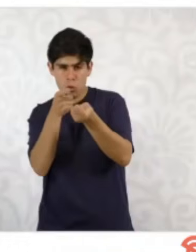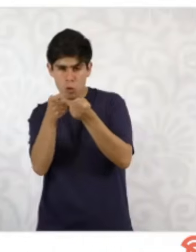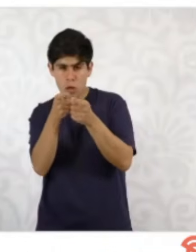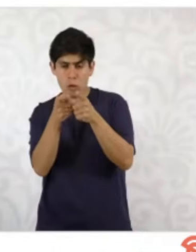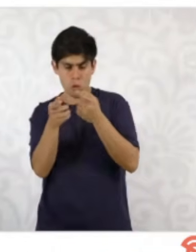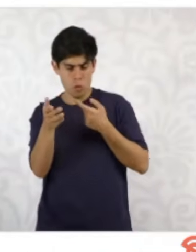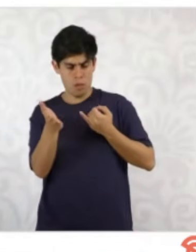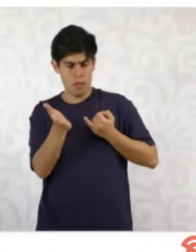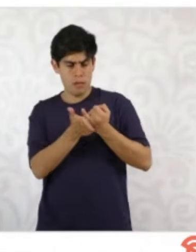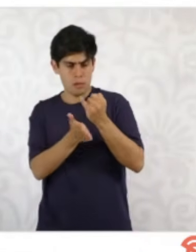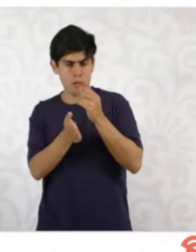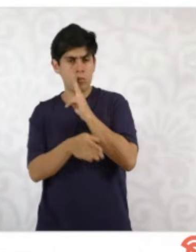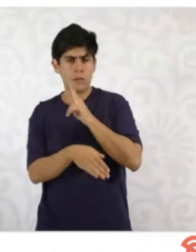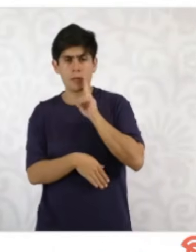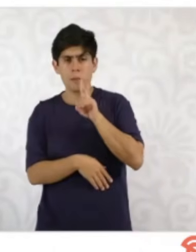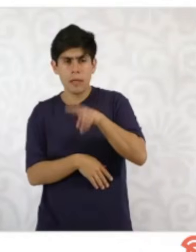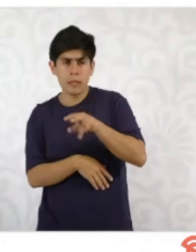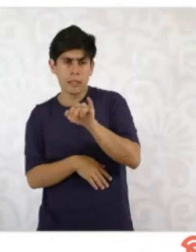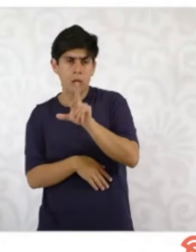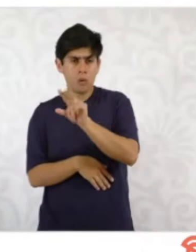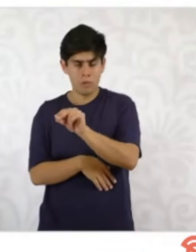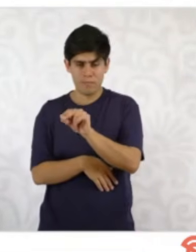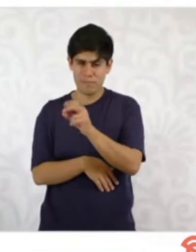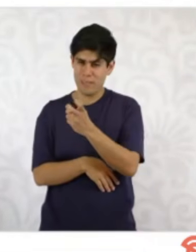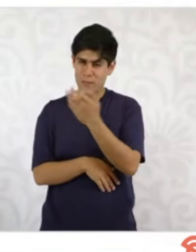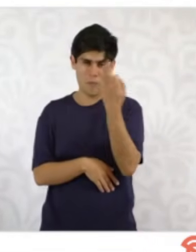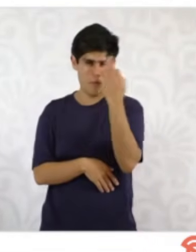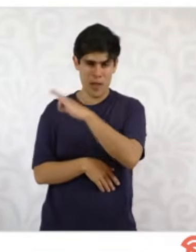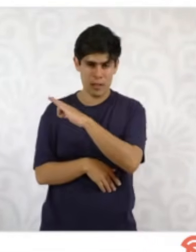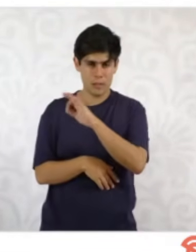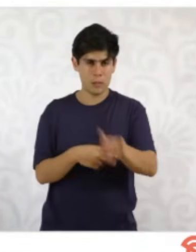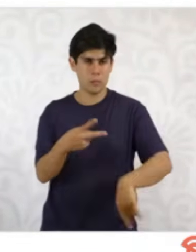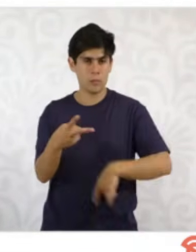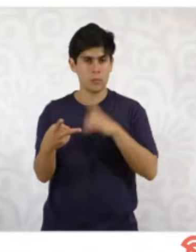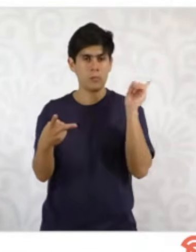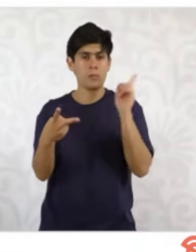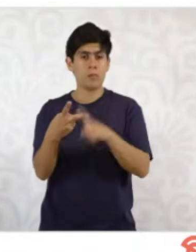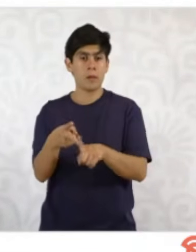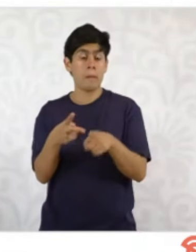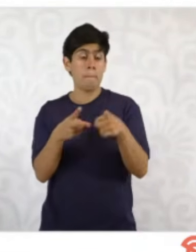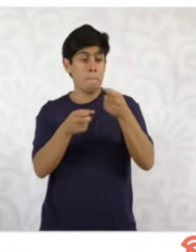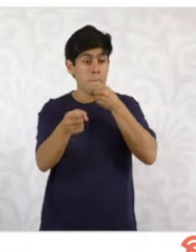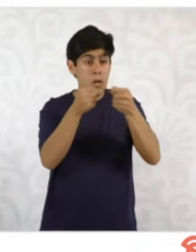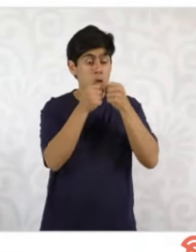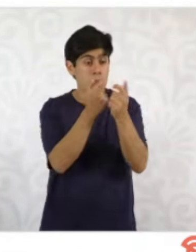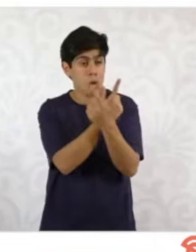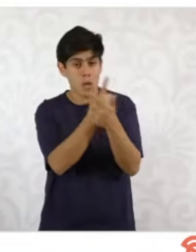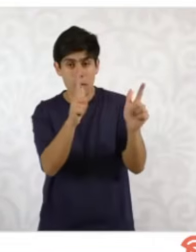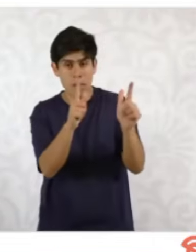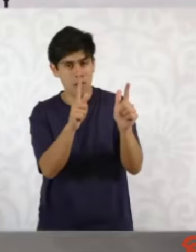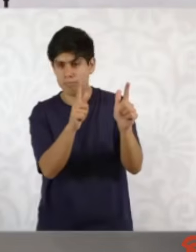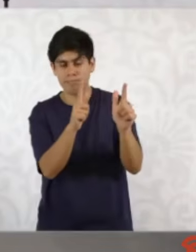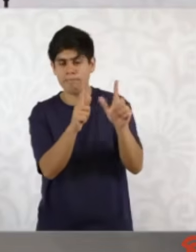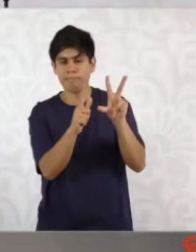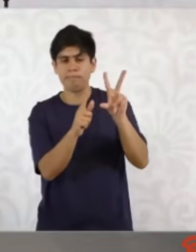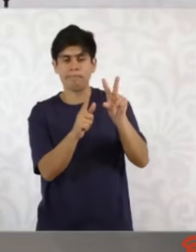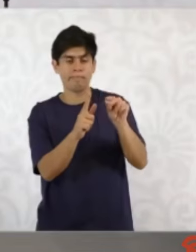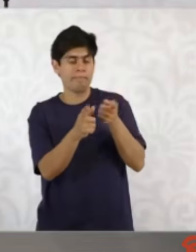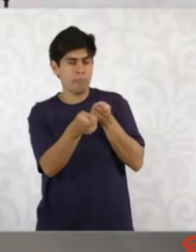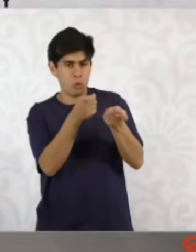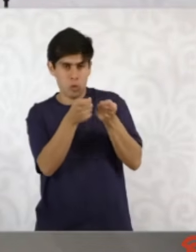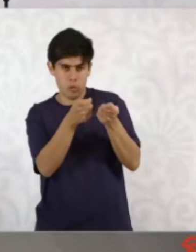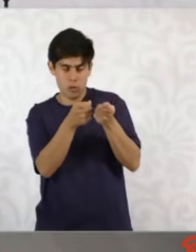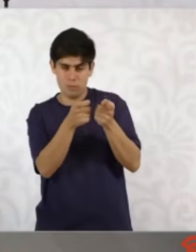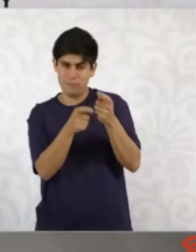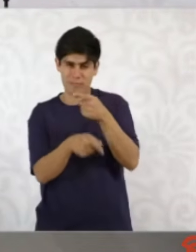Falso. Buscan desaparecer el periodismo libre para imponer su narrativa. Falso. El gobierno se cansó